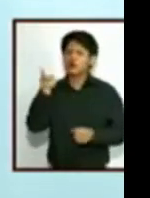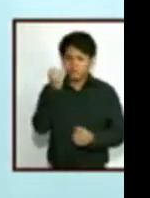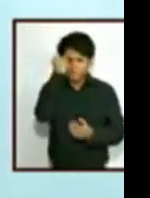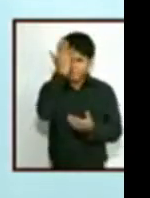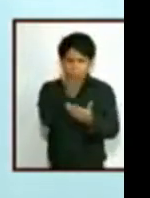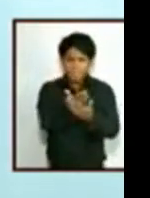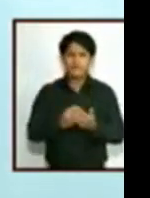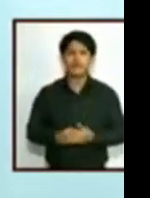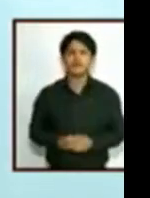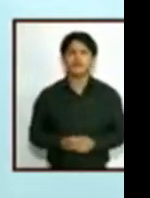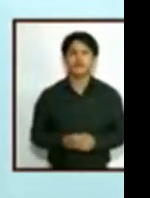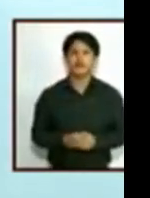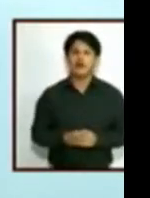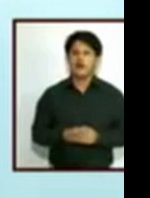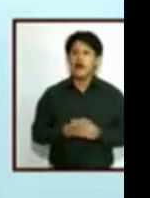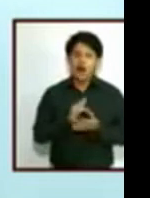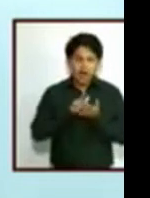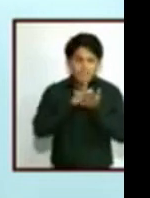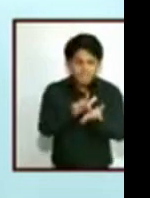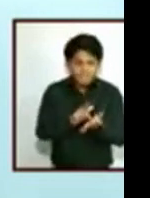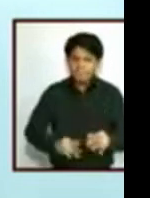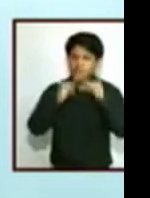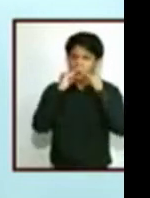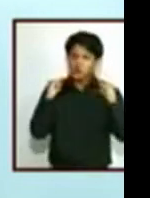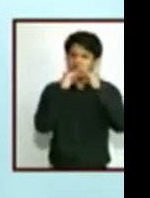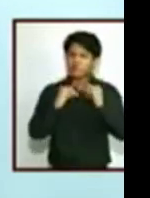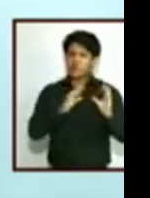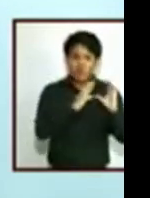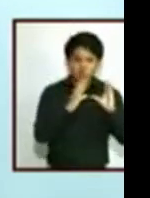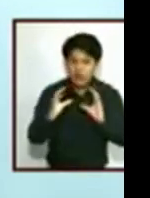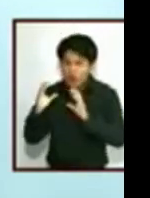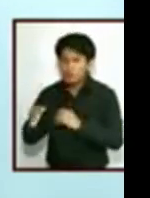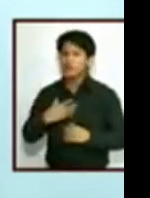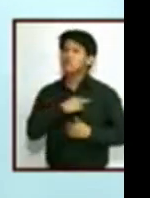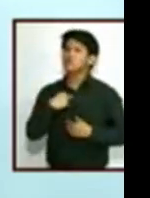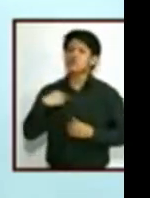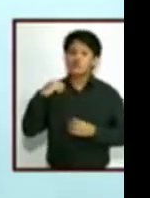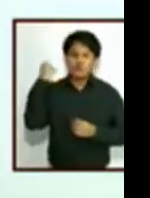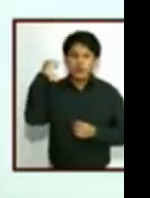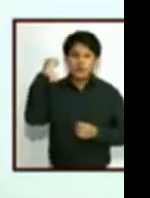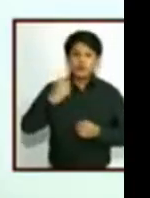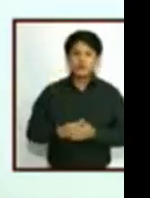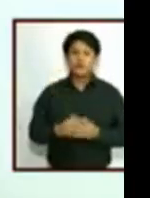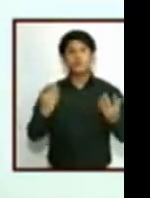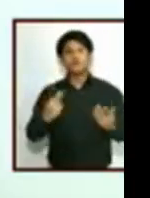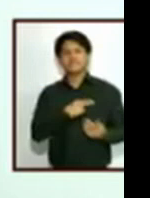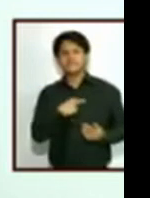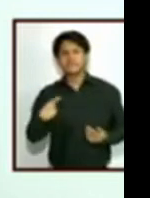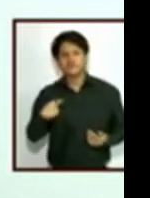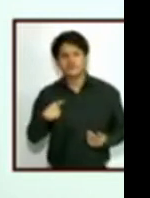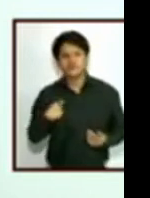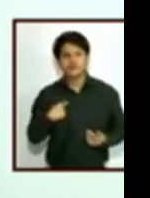las instituciones que deben de estarnos cuidando como ciudadanos? Un minuto. Bueno, nosotros hemos